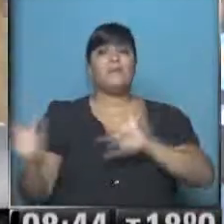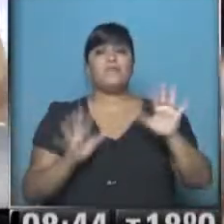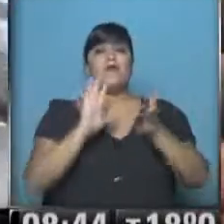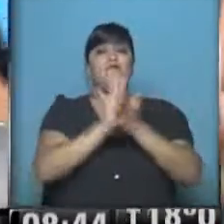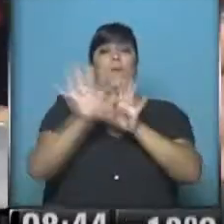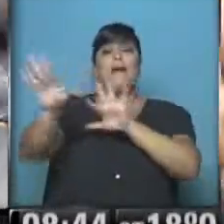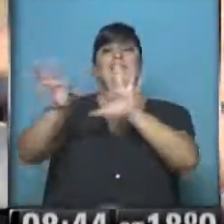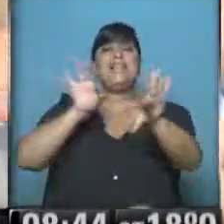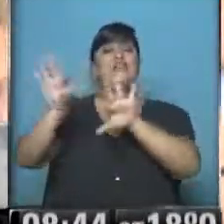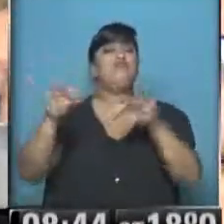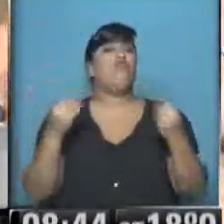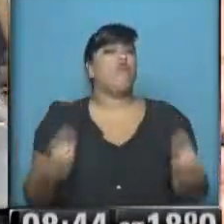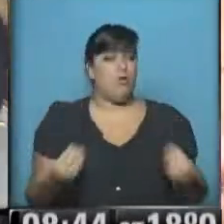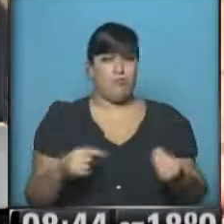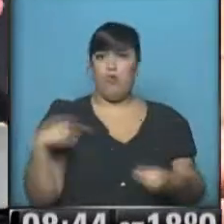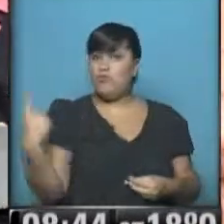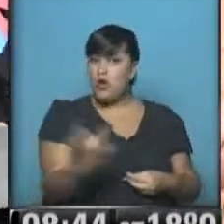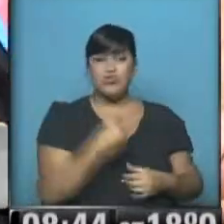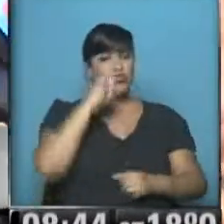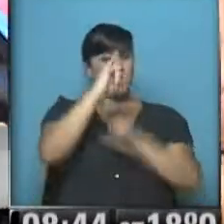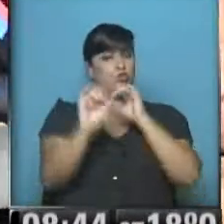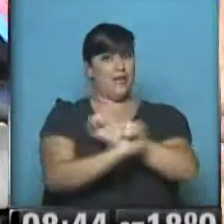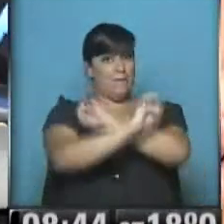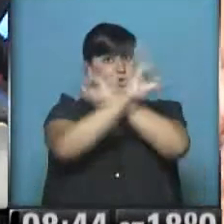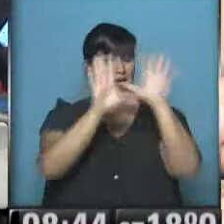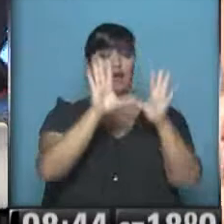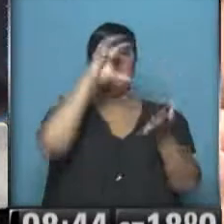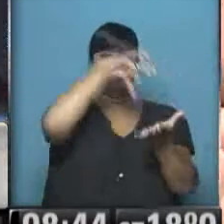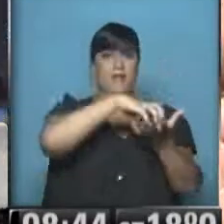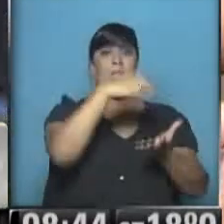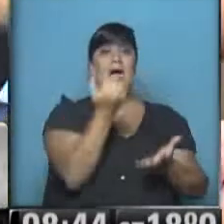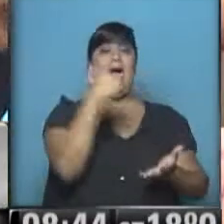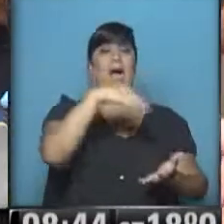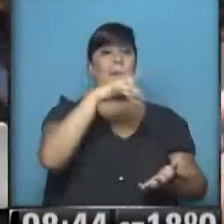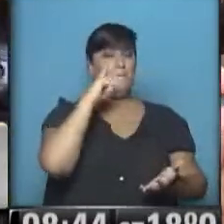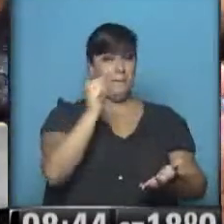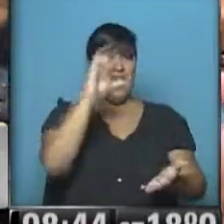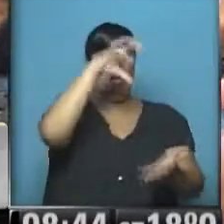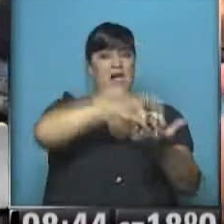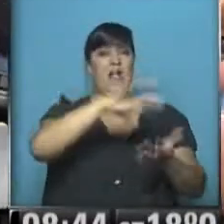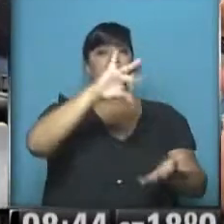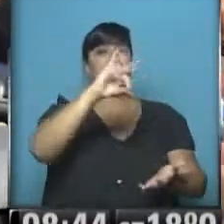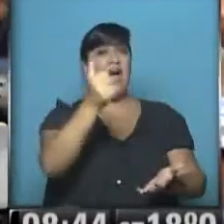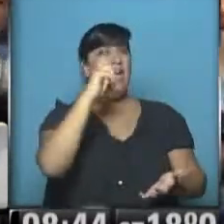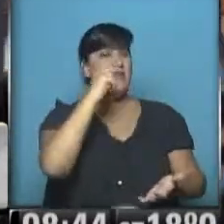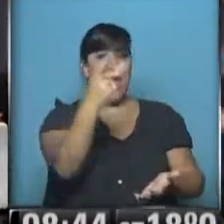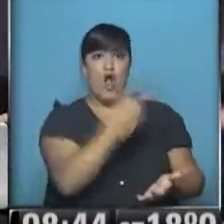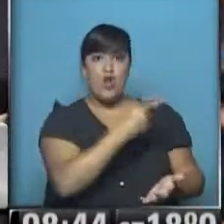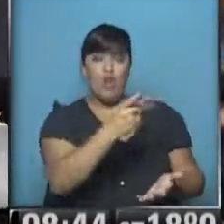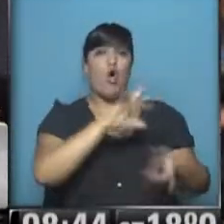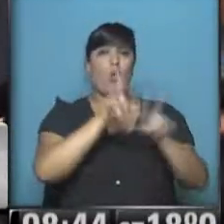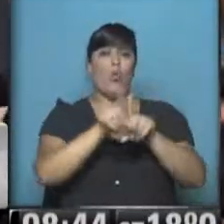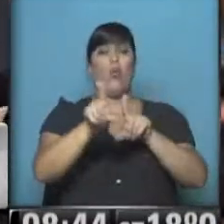de fiscales? Nosotros dejamos bien en claro que ni la AMIA, ni la DAIA, ni la AMIA, ni la DAIA ponen y